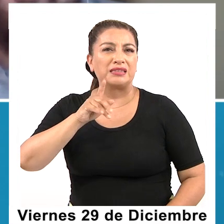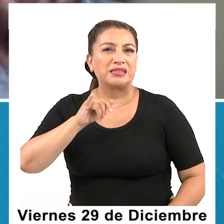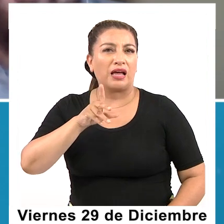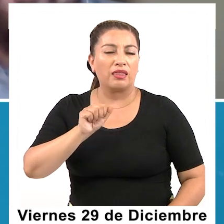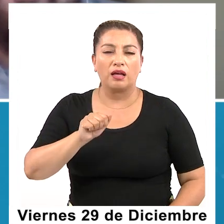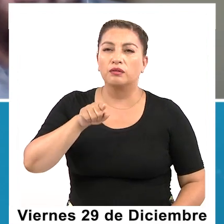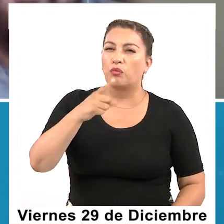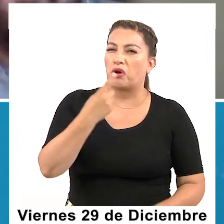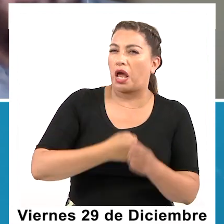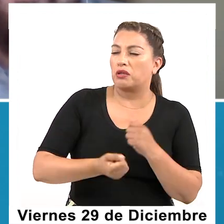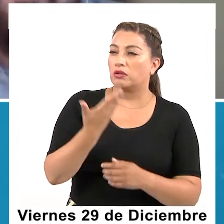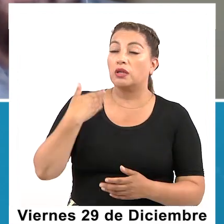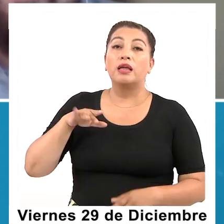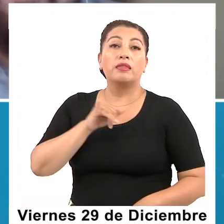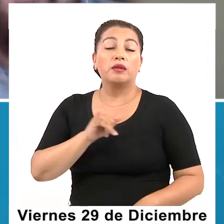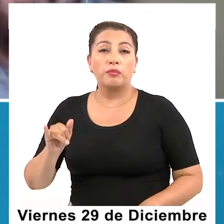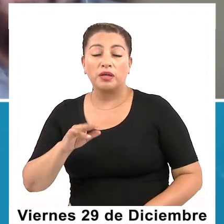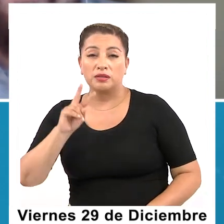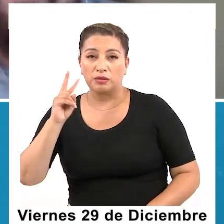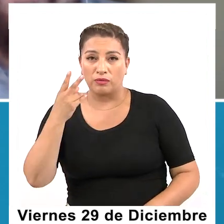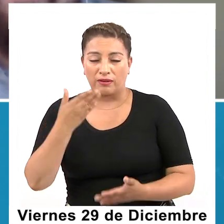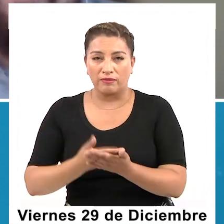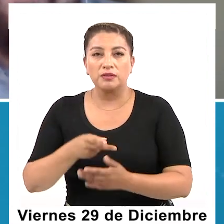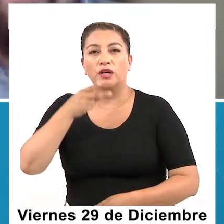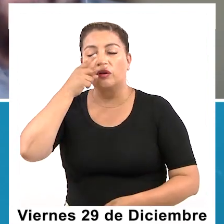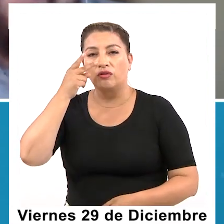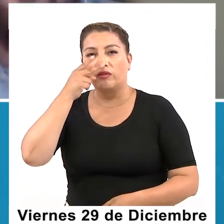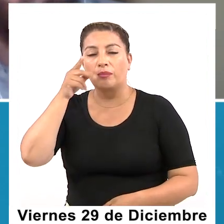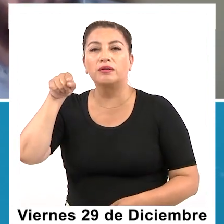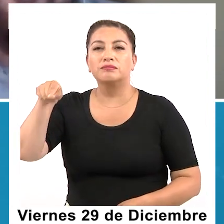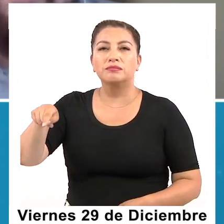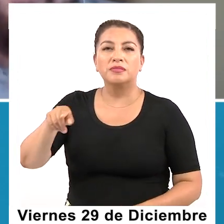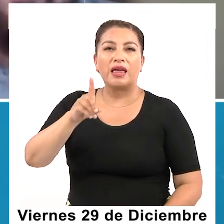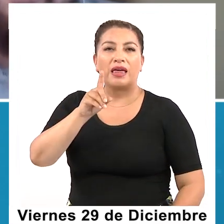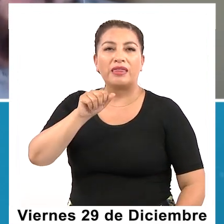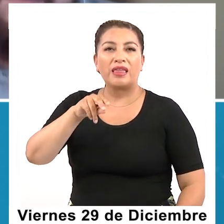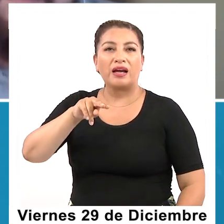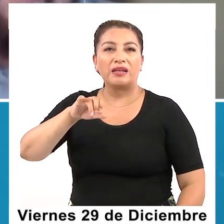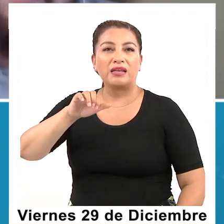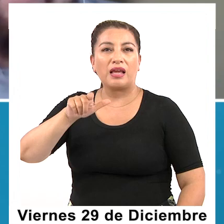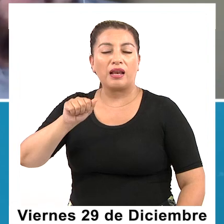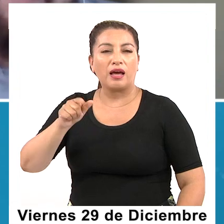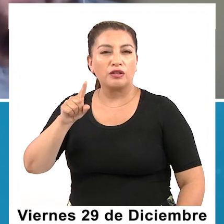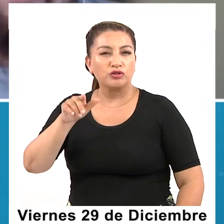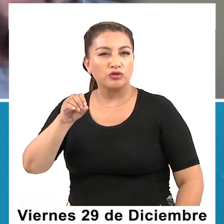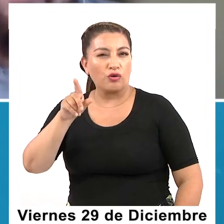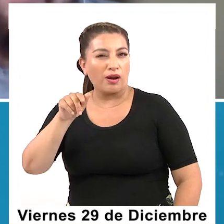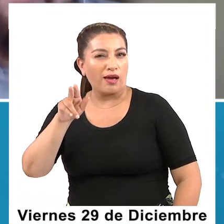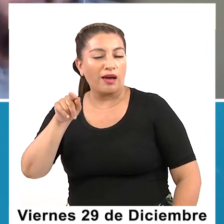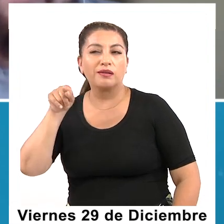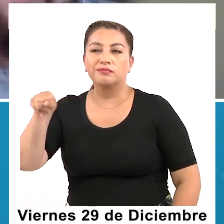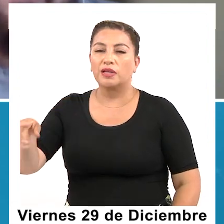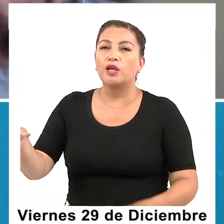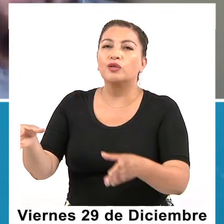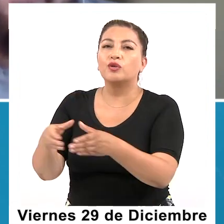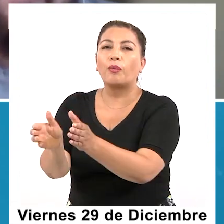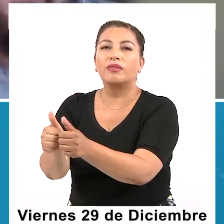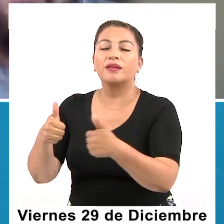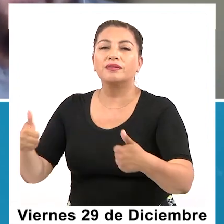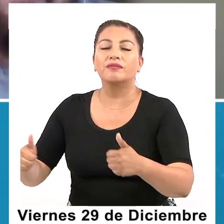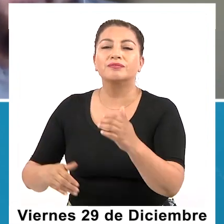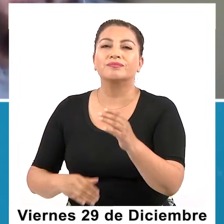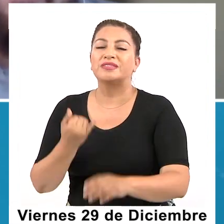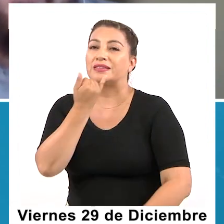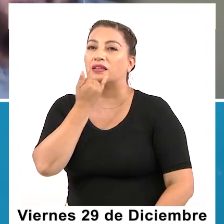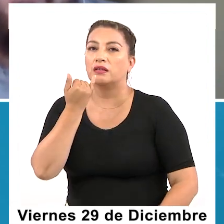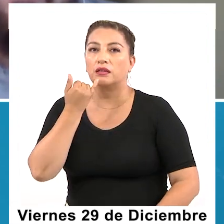Ujú, segunda la vivimos en noviembre cuando se formaliza a Daniela Solari, que era ujú. parte del equipo directivo de la Intendencia Regional y actualmente